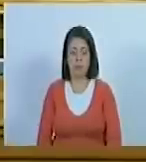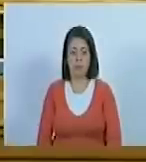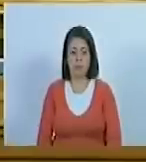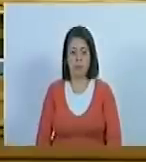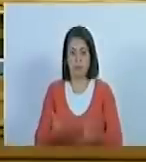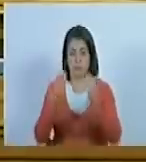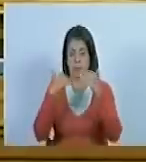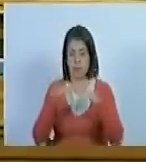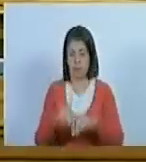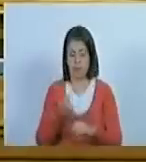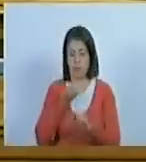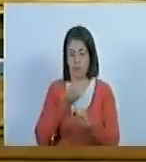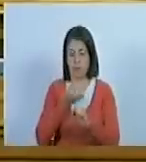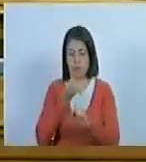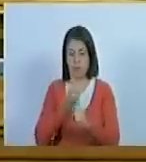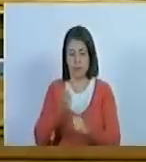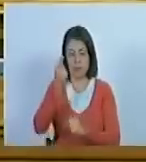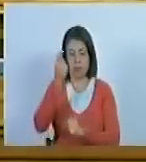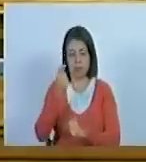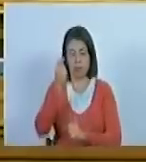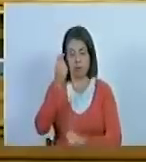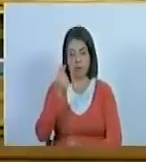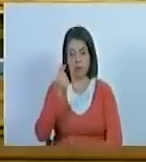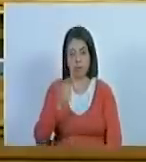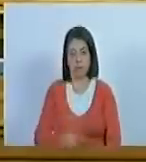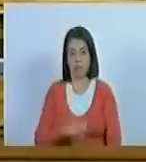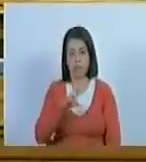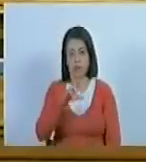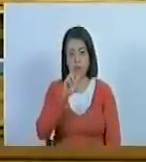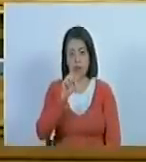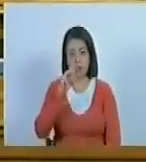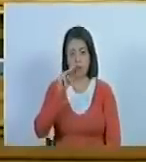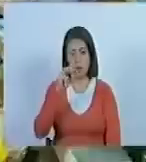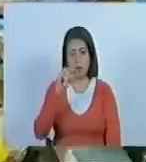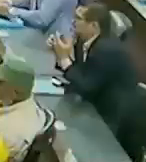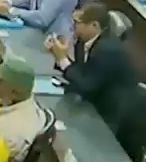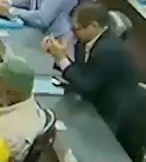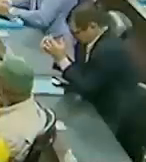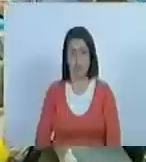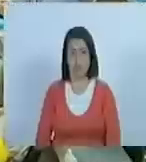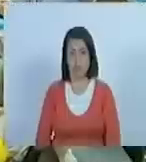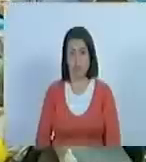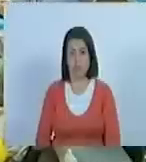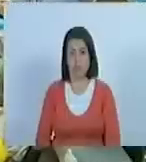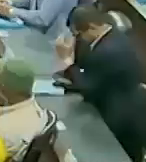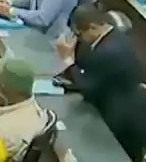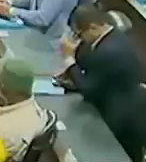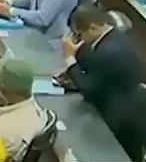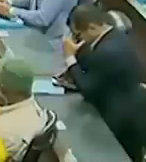Voy a dejar en el derecho de palabra al diputado Ramón Magallanes.